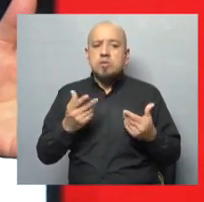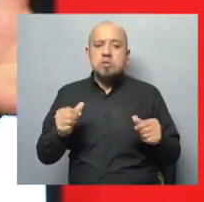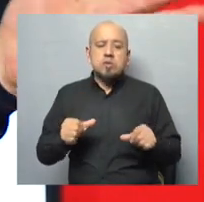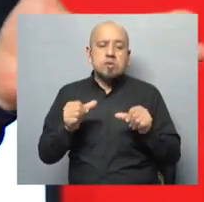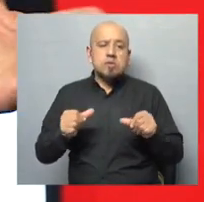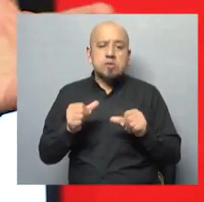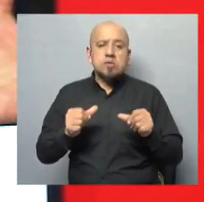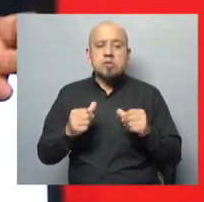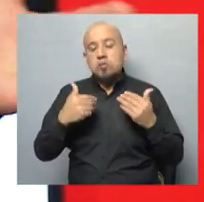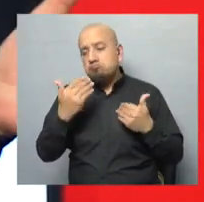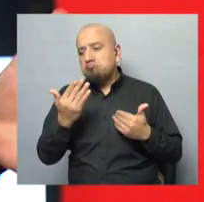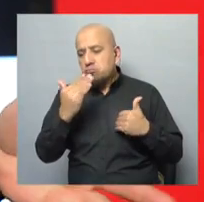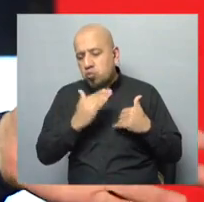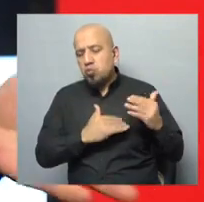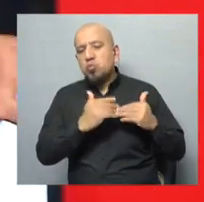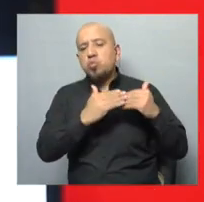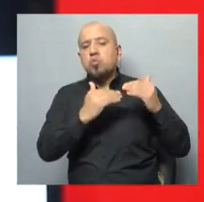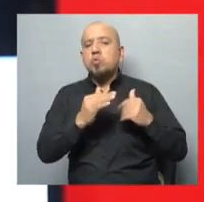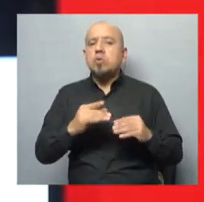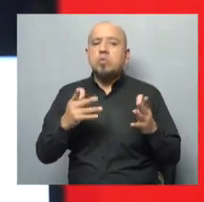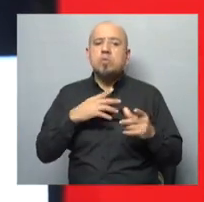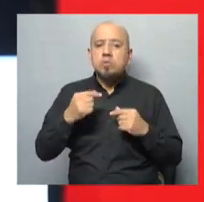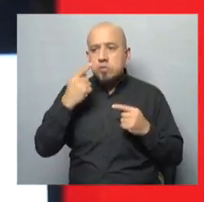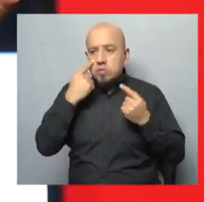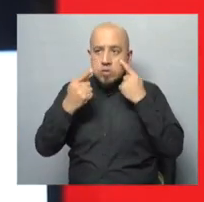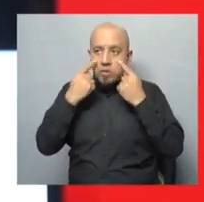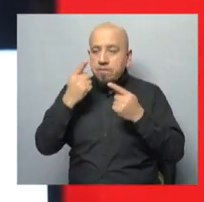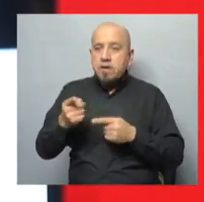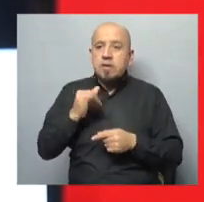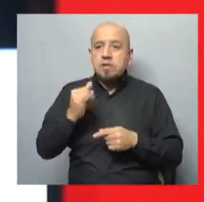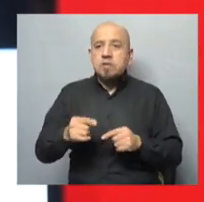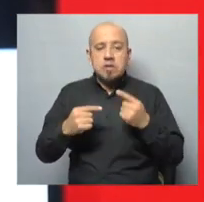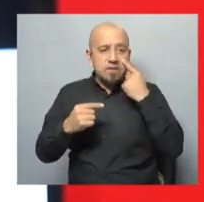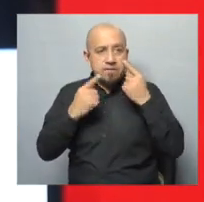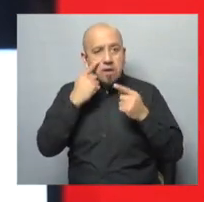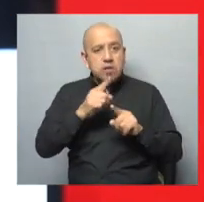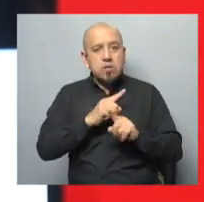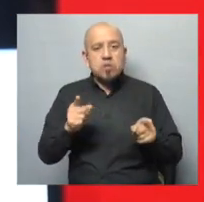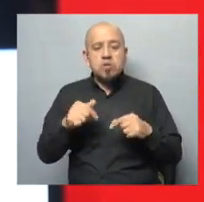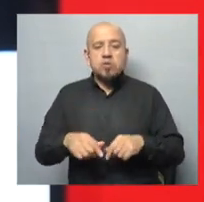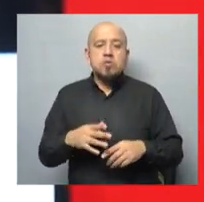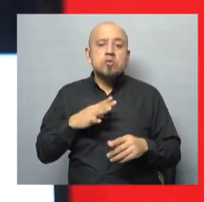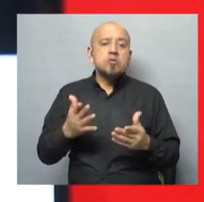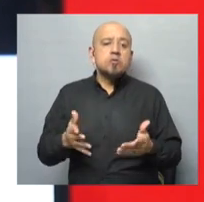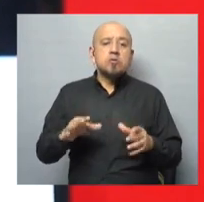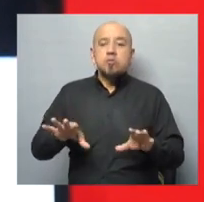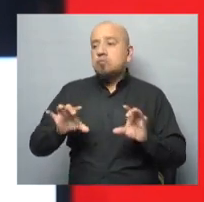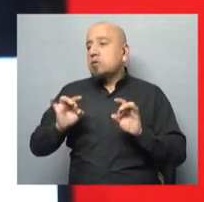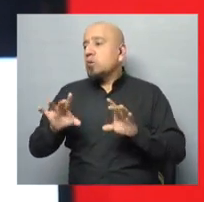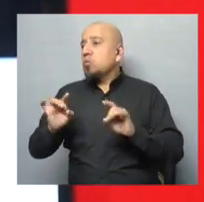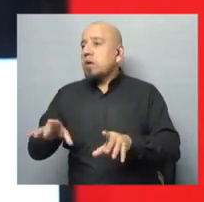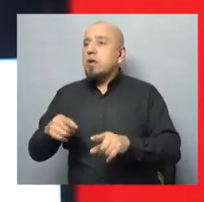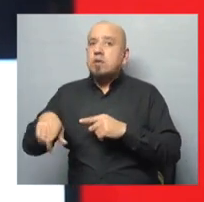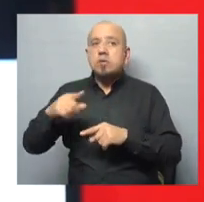se construye a partir de lo que decidimos ver de lo que decidimos de lo verde lo que de lo que tomamos de lo que no utilizamos de lo